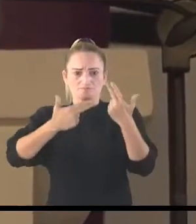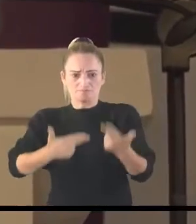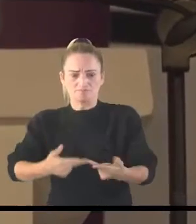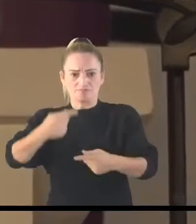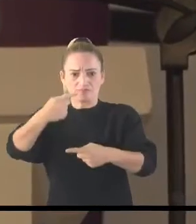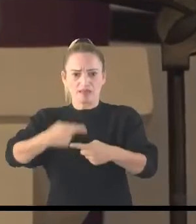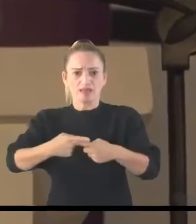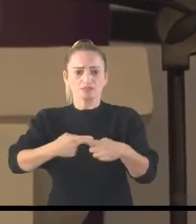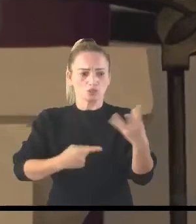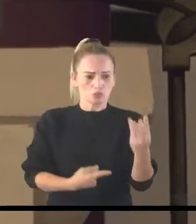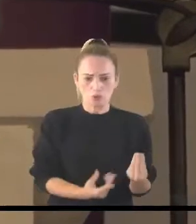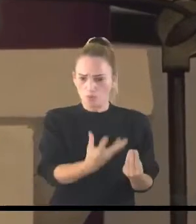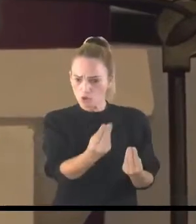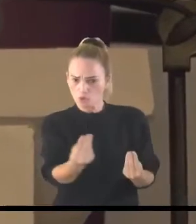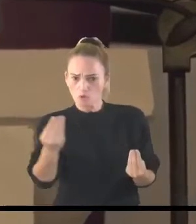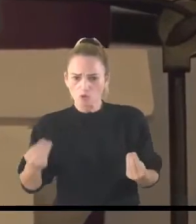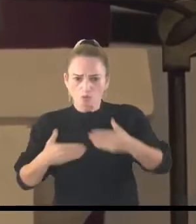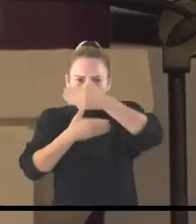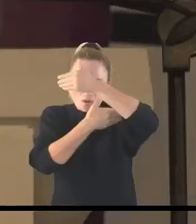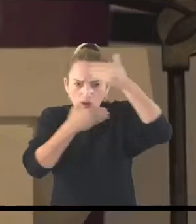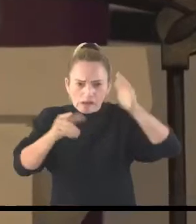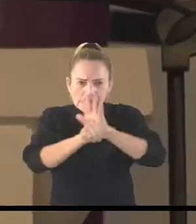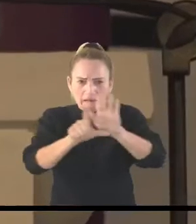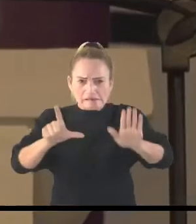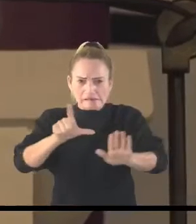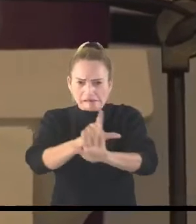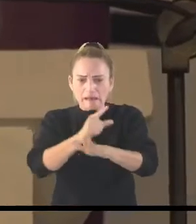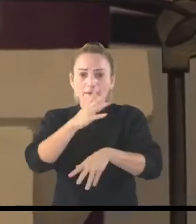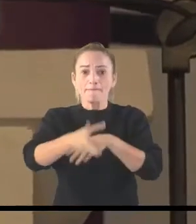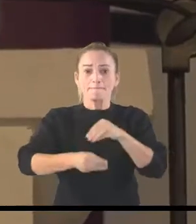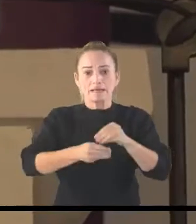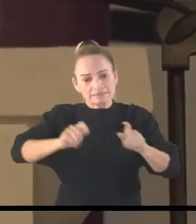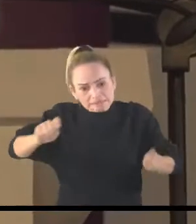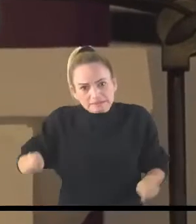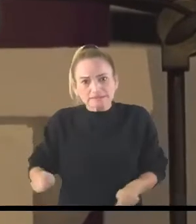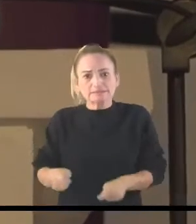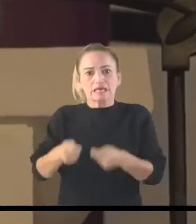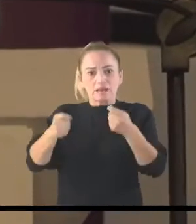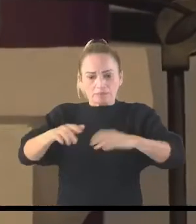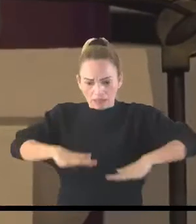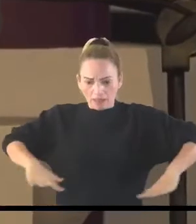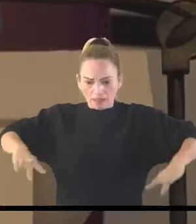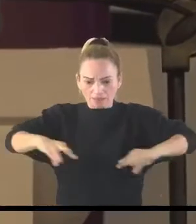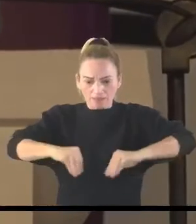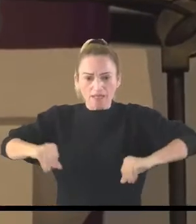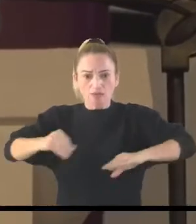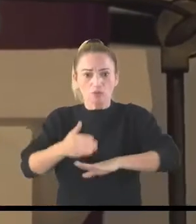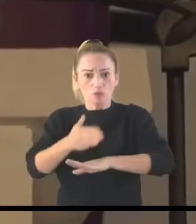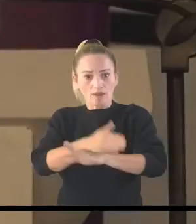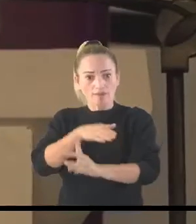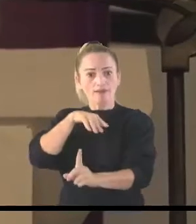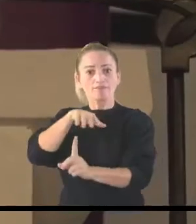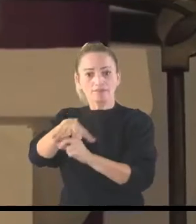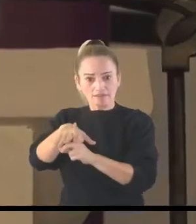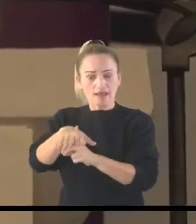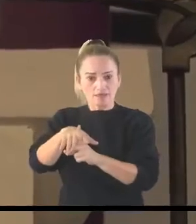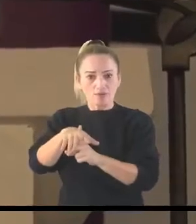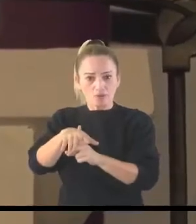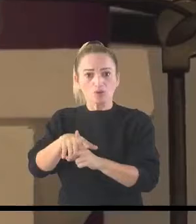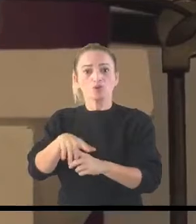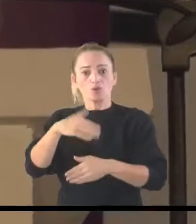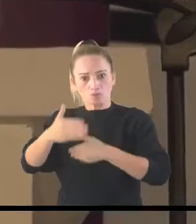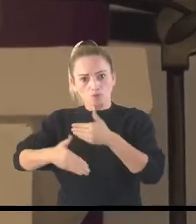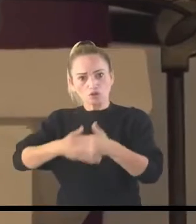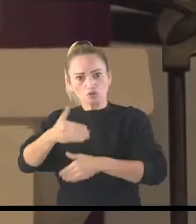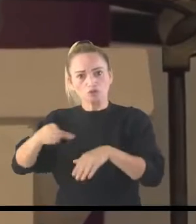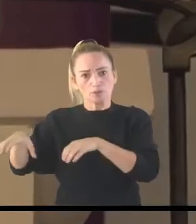de los diferentes grupos armados ilegales y también la recuperación de los territorios afectados y el